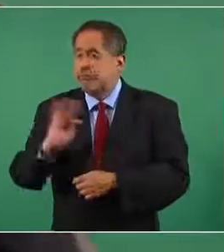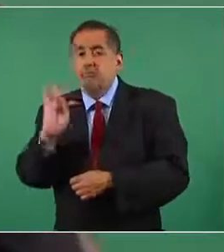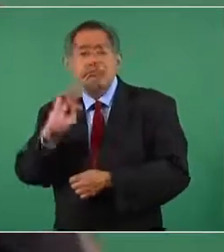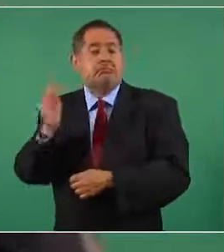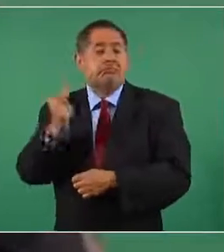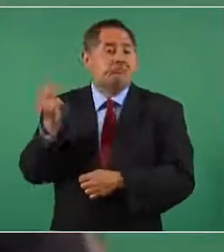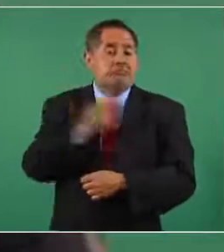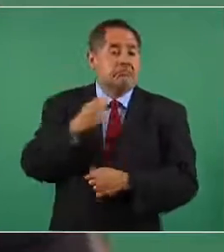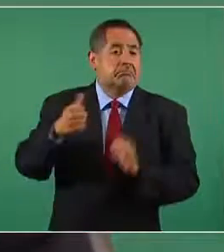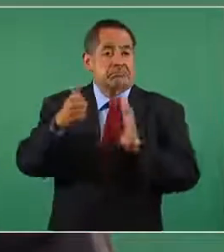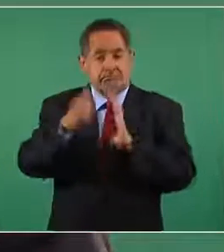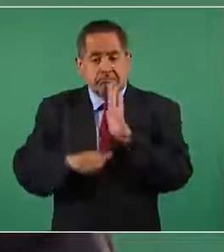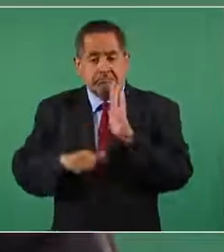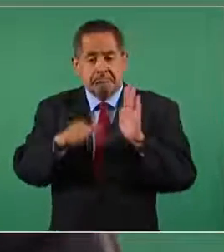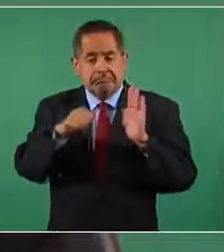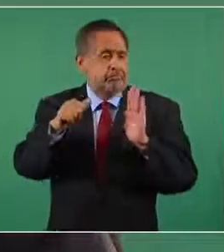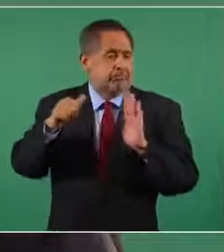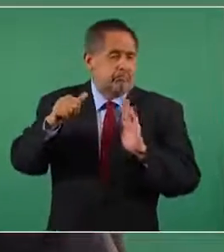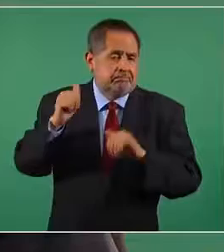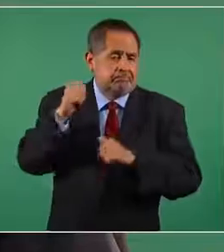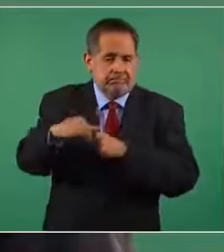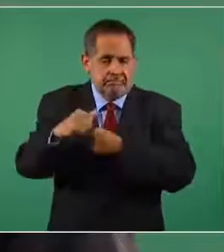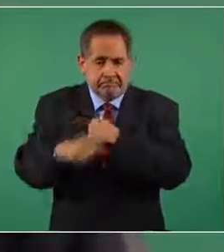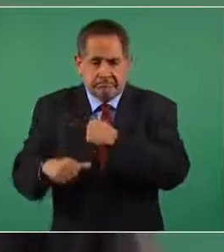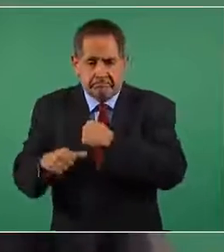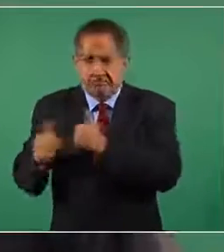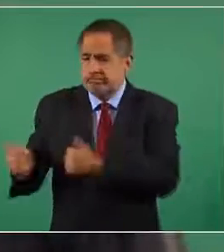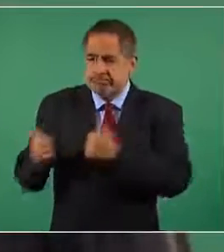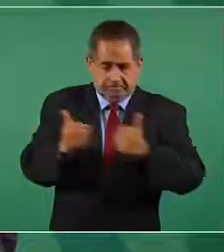intervenido, pues entonces